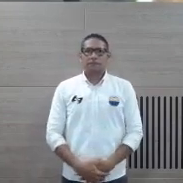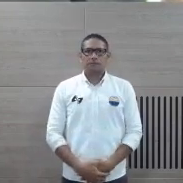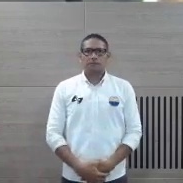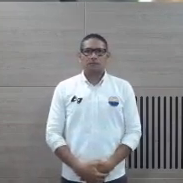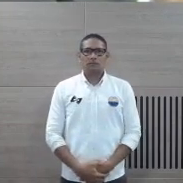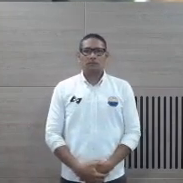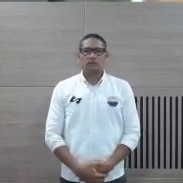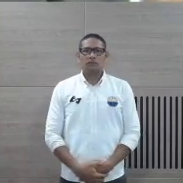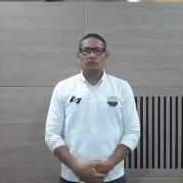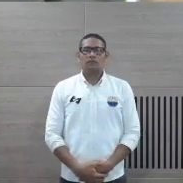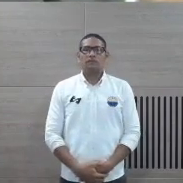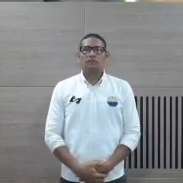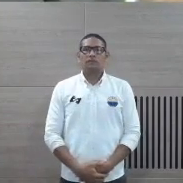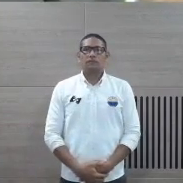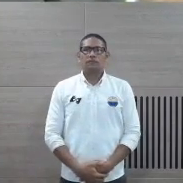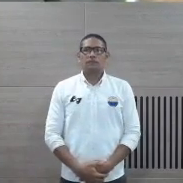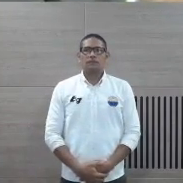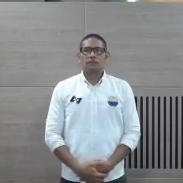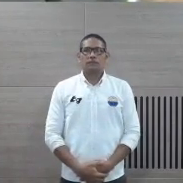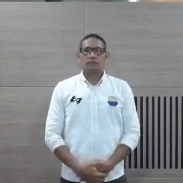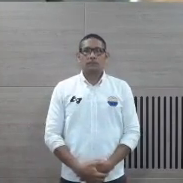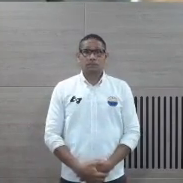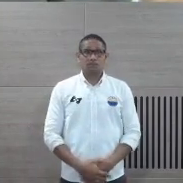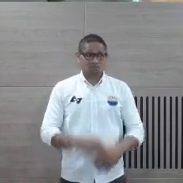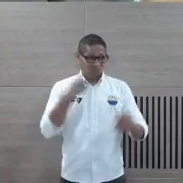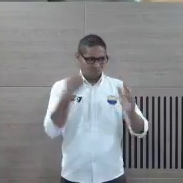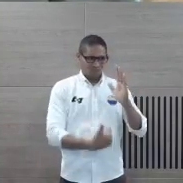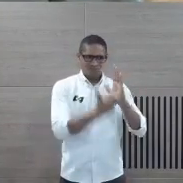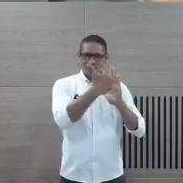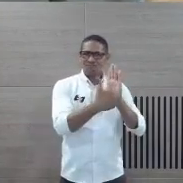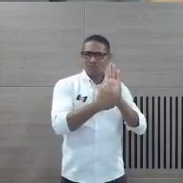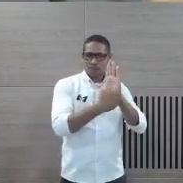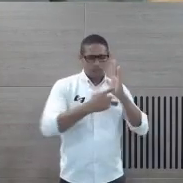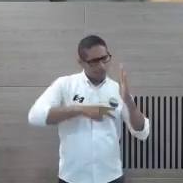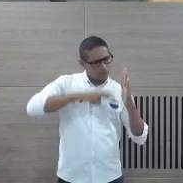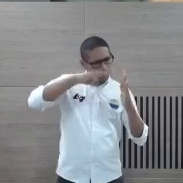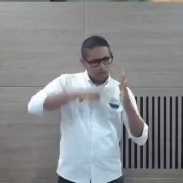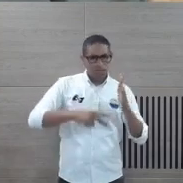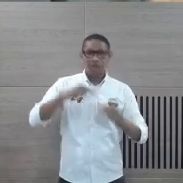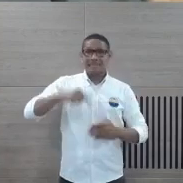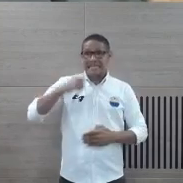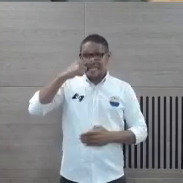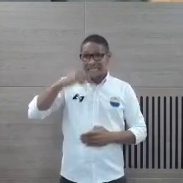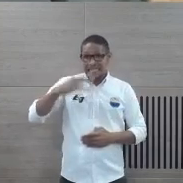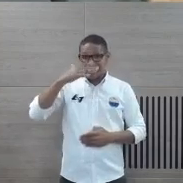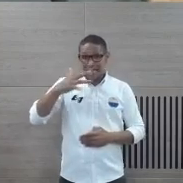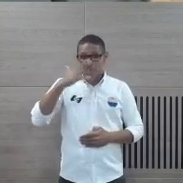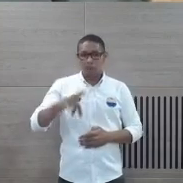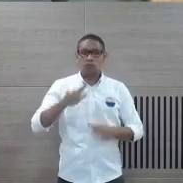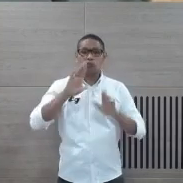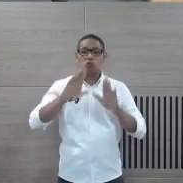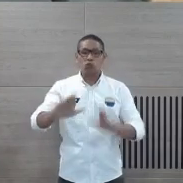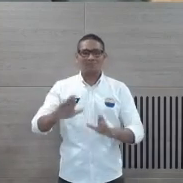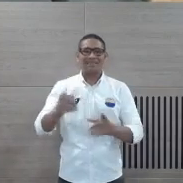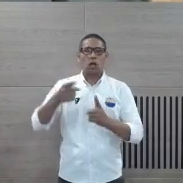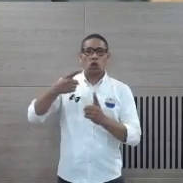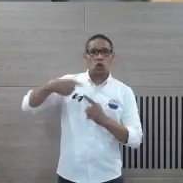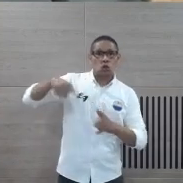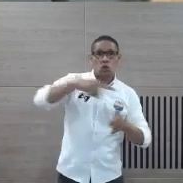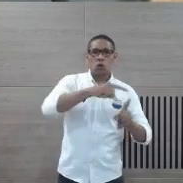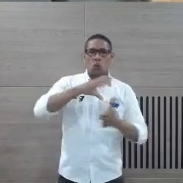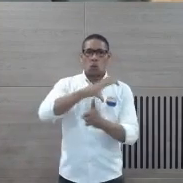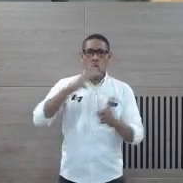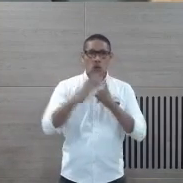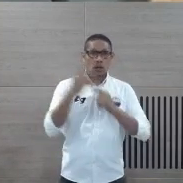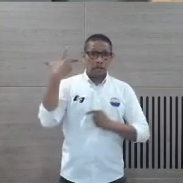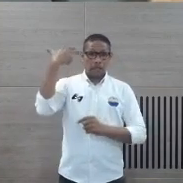Acta General de Grado, Pregrado. En Santa Marta, Distrito Turístico, Cultural e Histórico, siendo las 9 de la mañana